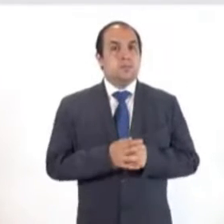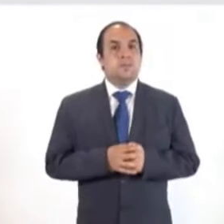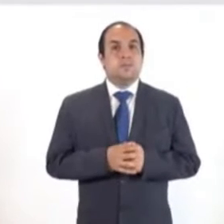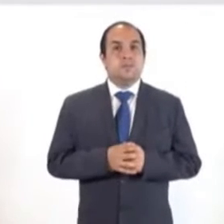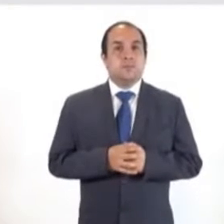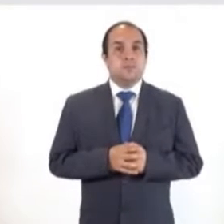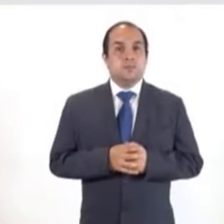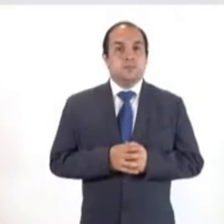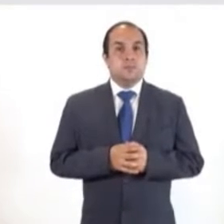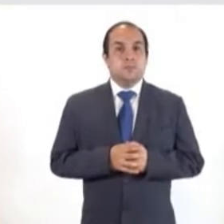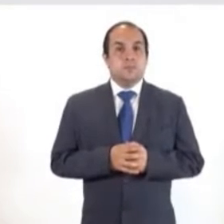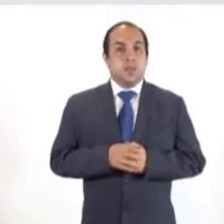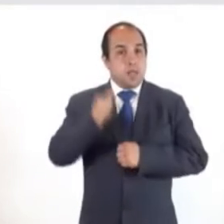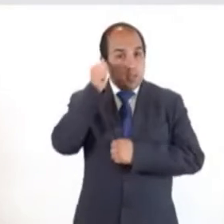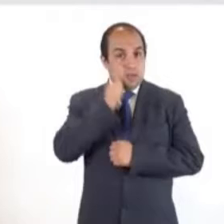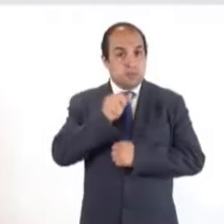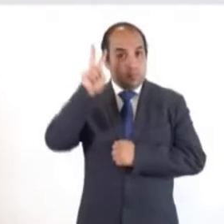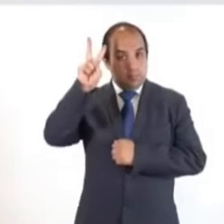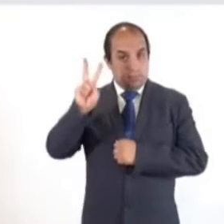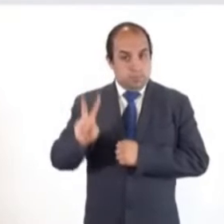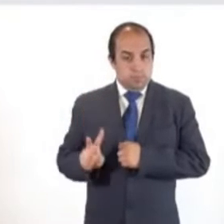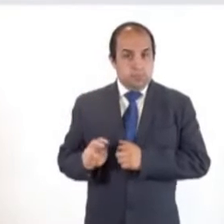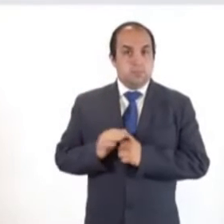Ok. Como siempre que es viernes,